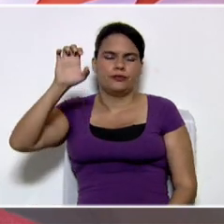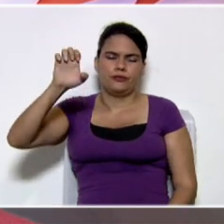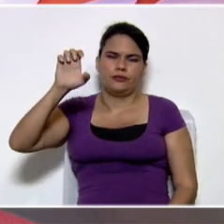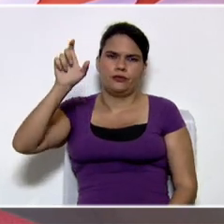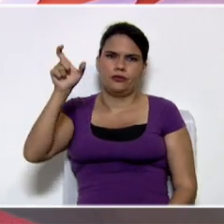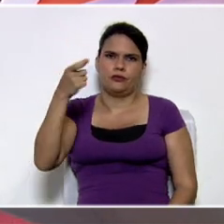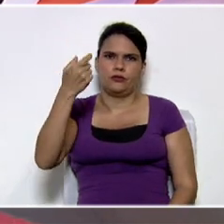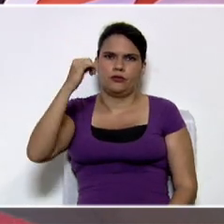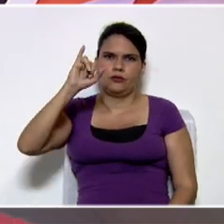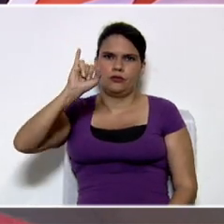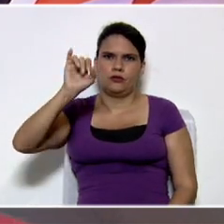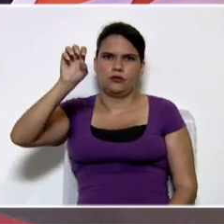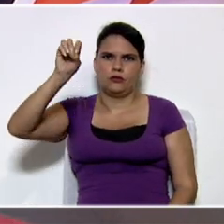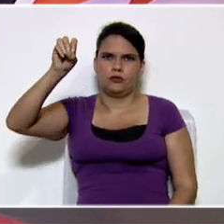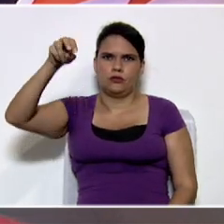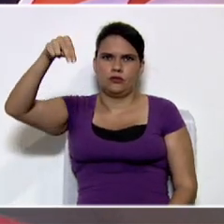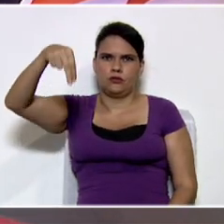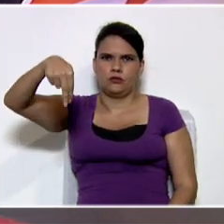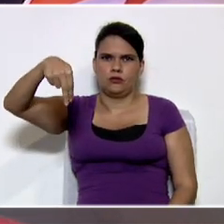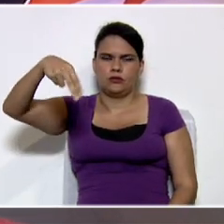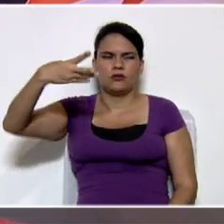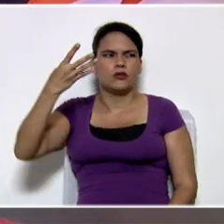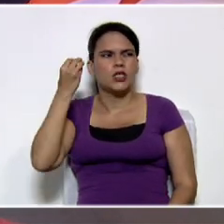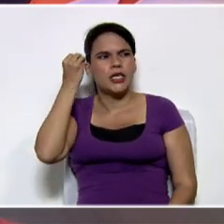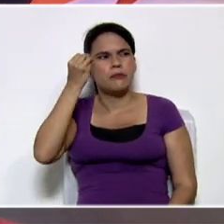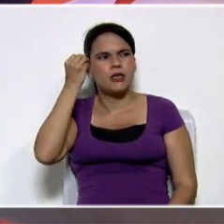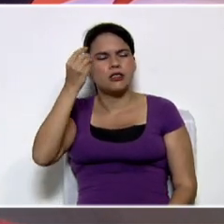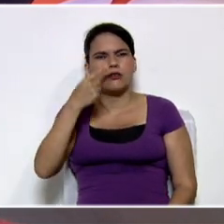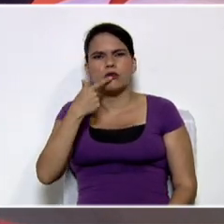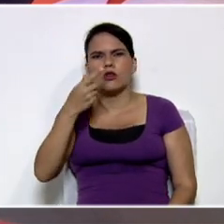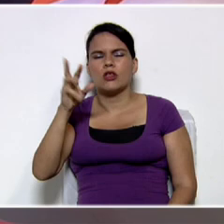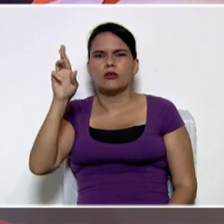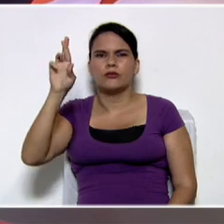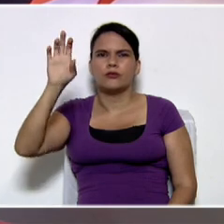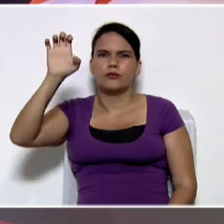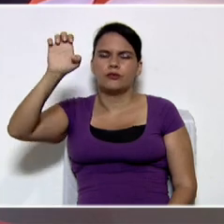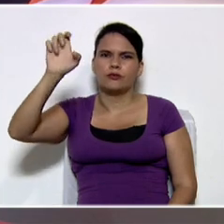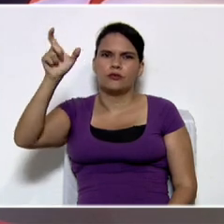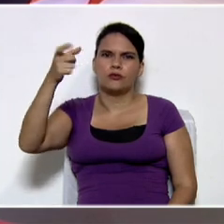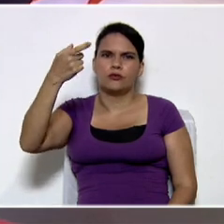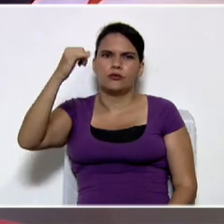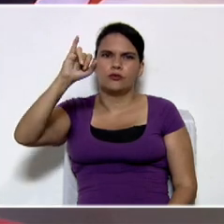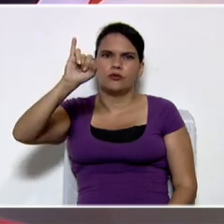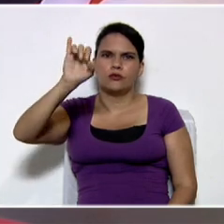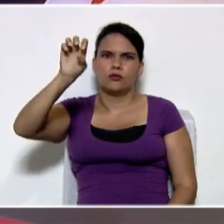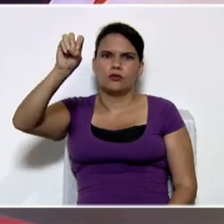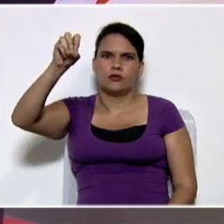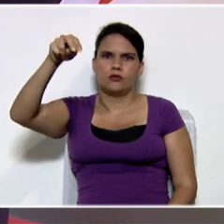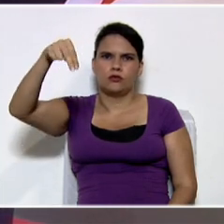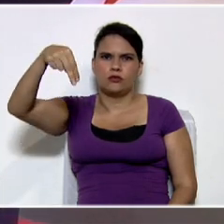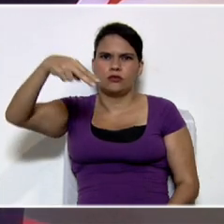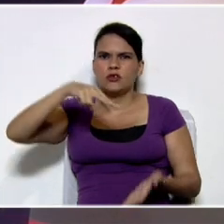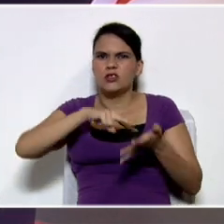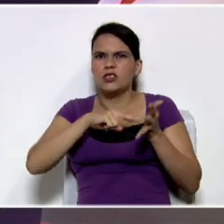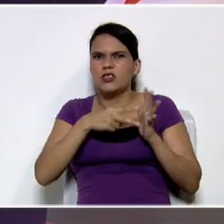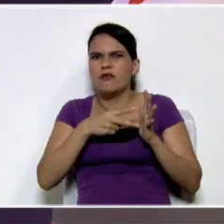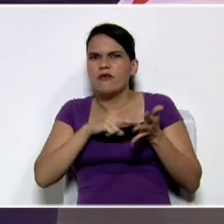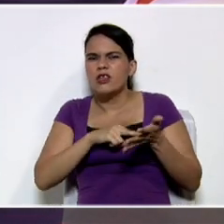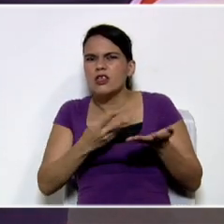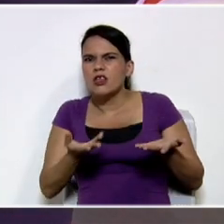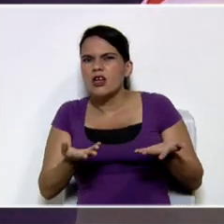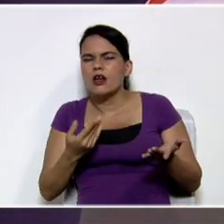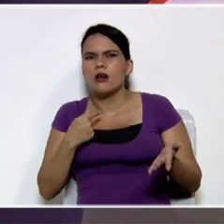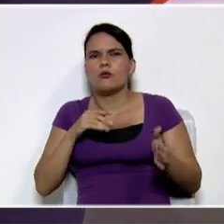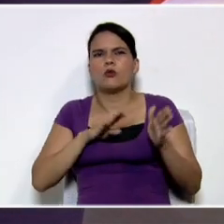se les viene a la mente cuando hablamos de región, que hablamos de un proceso que está